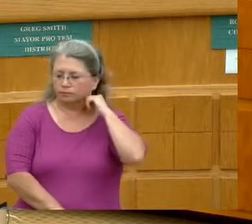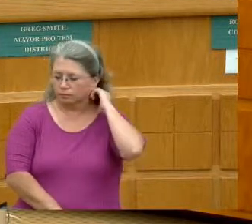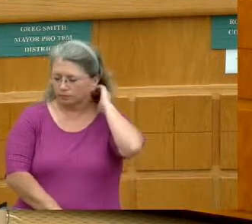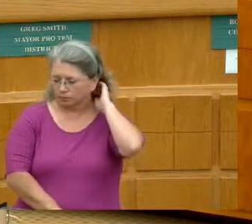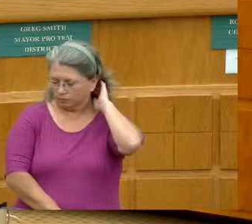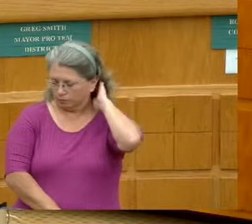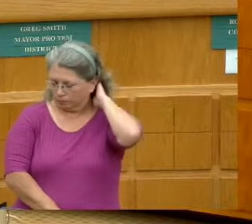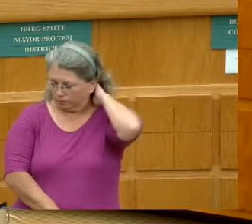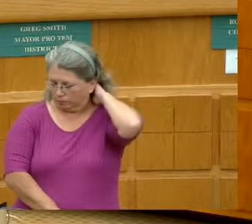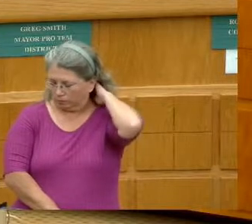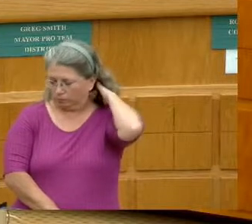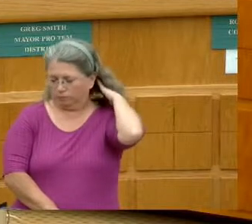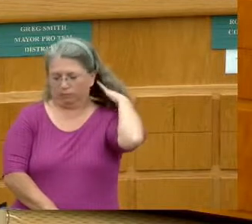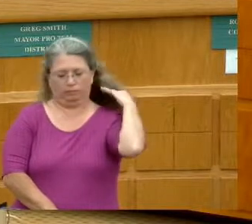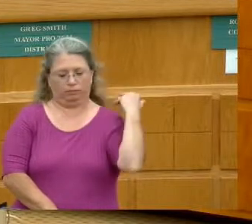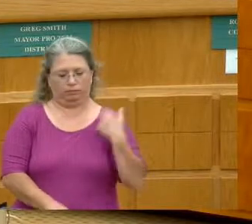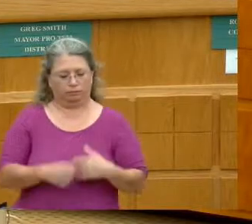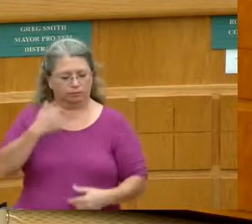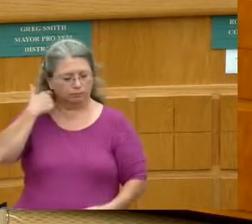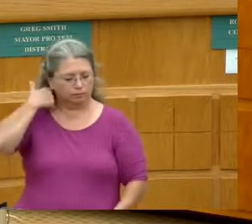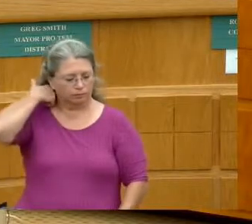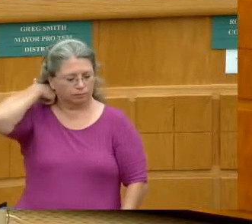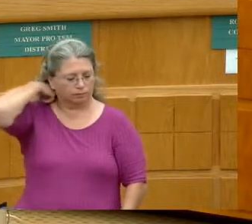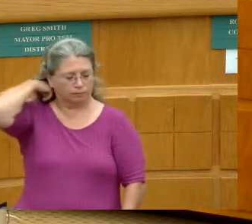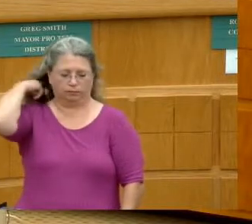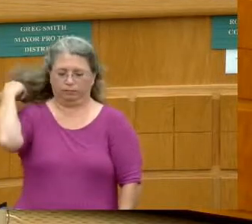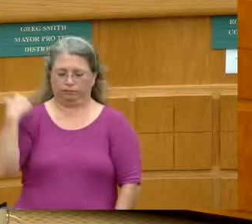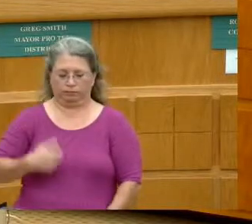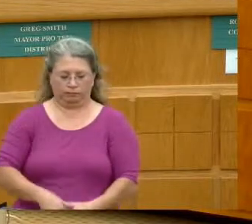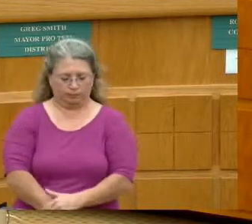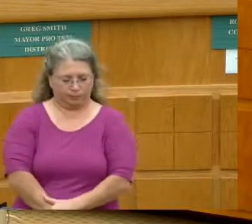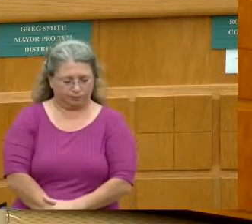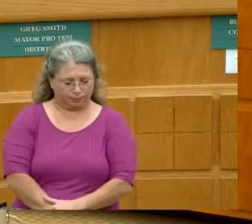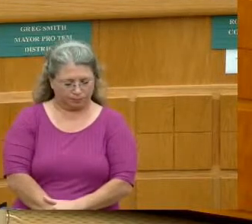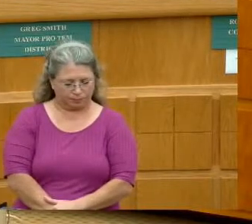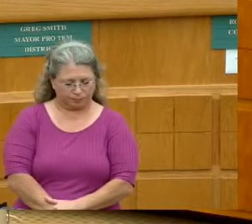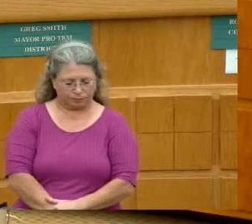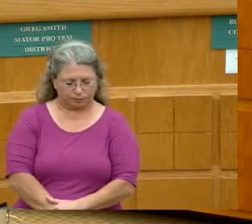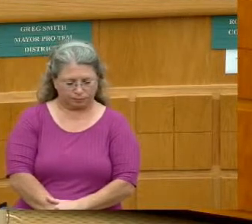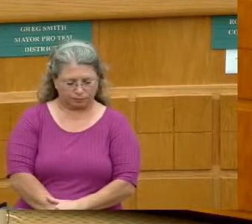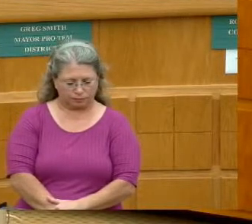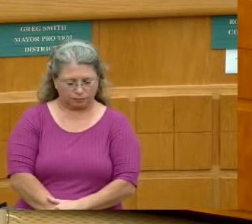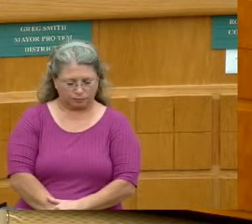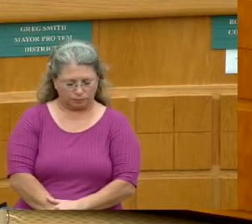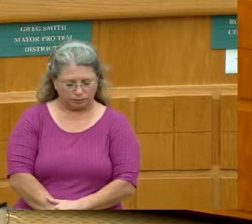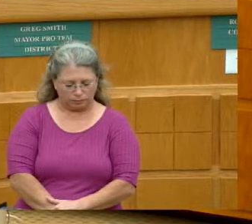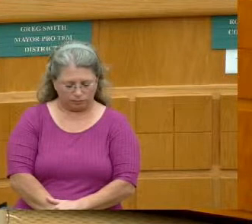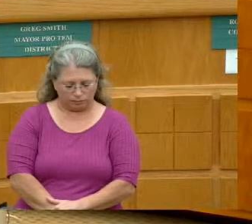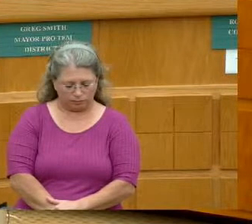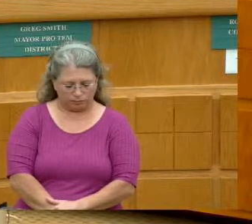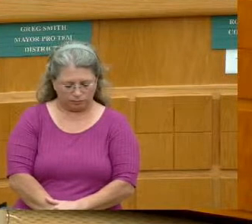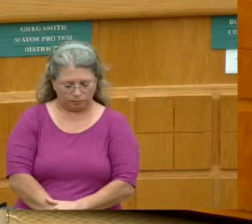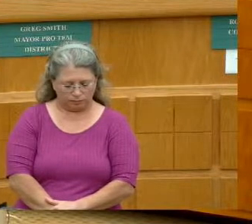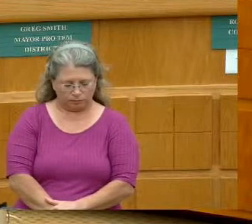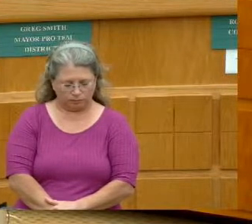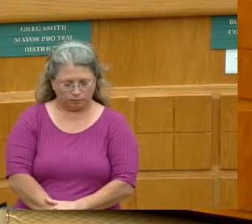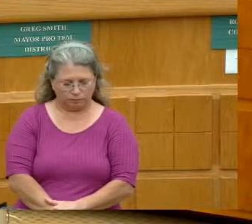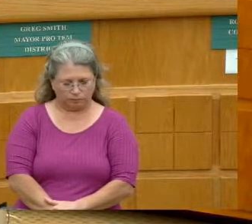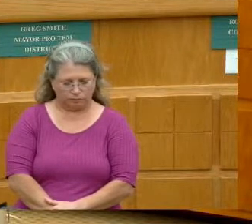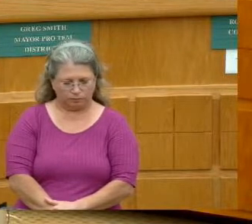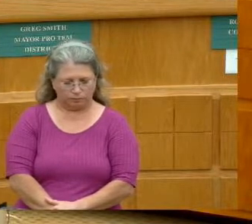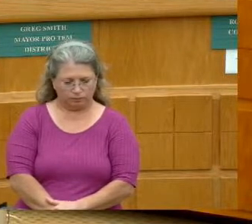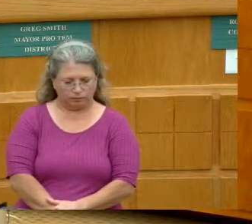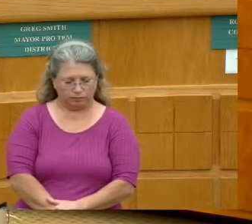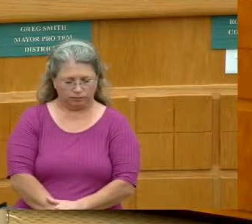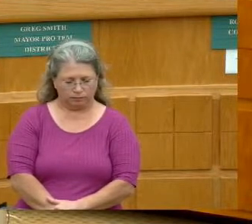está saliendo de sus hogares, especialmente durante el fin de semana. Esas cifras han regresado casi a su normalidad, o sea, antes de la pandemia. Se estima